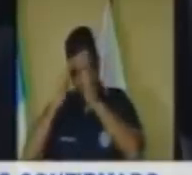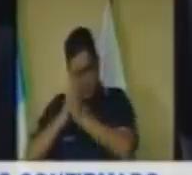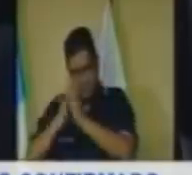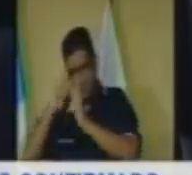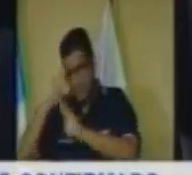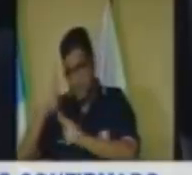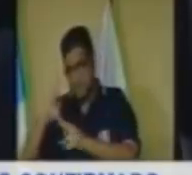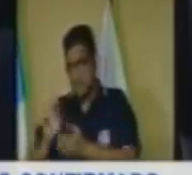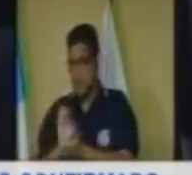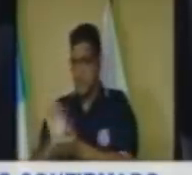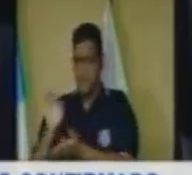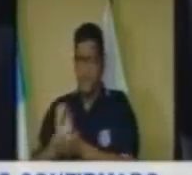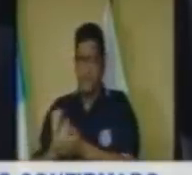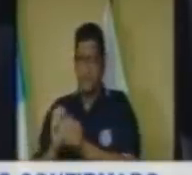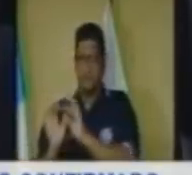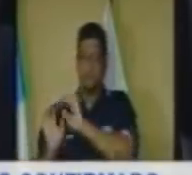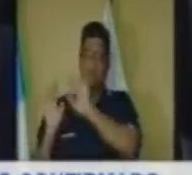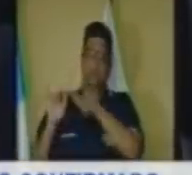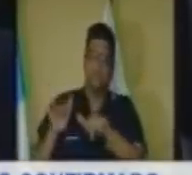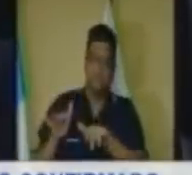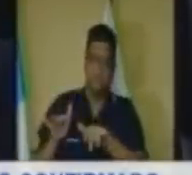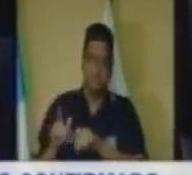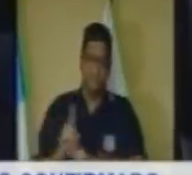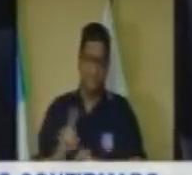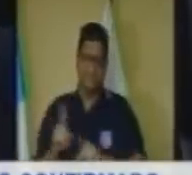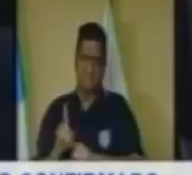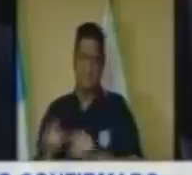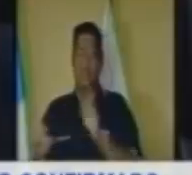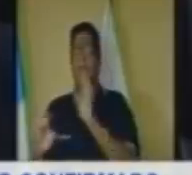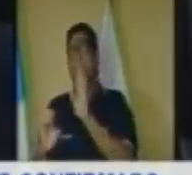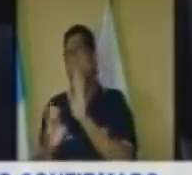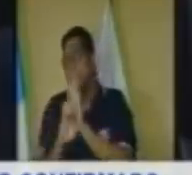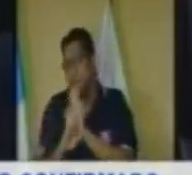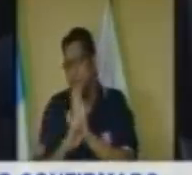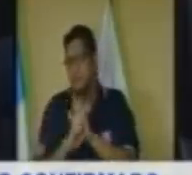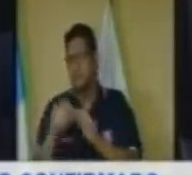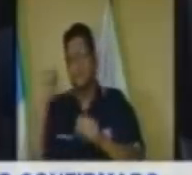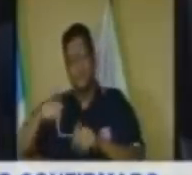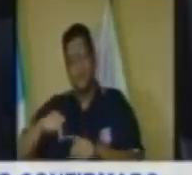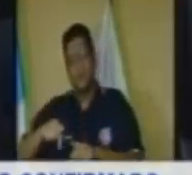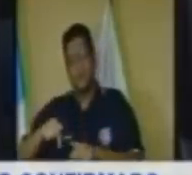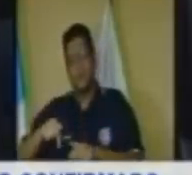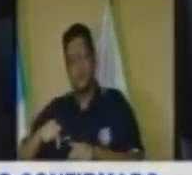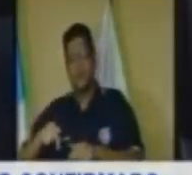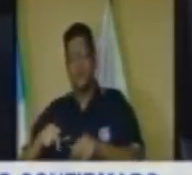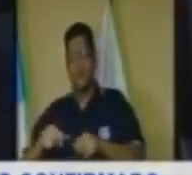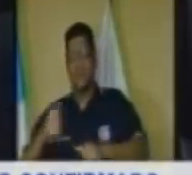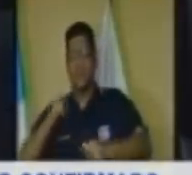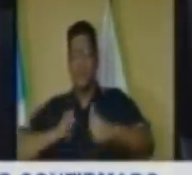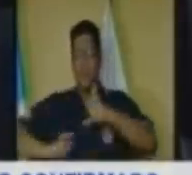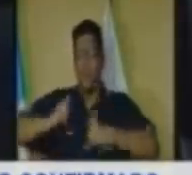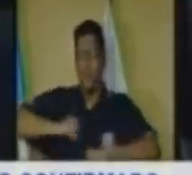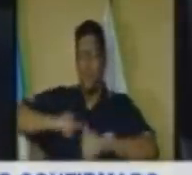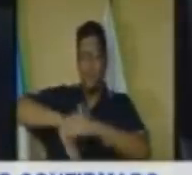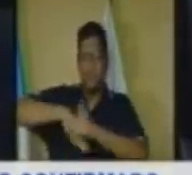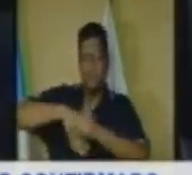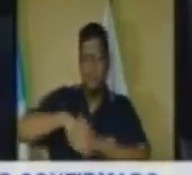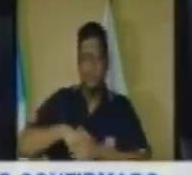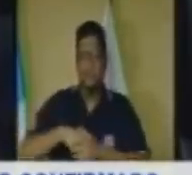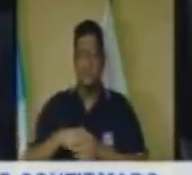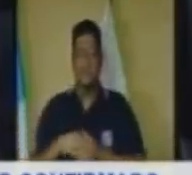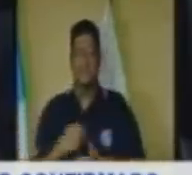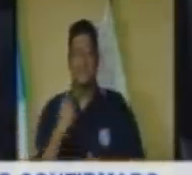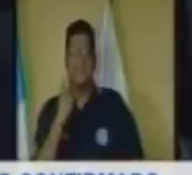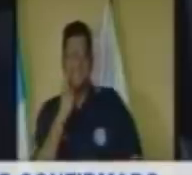mundo lo vio por televisión, fue a puerta cerrada. Lo que tratamos de evitar con la medida, porque ya entramos en la fase